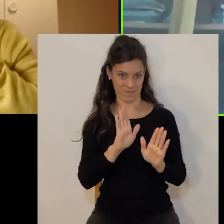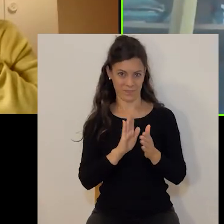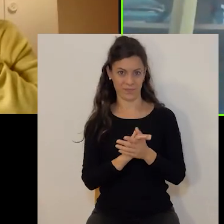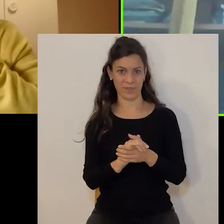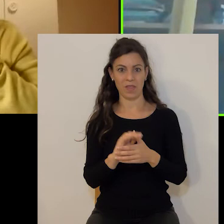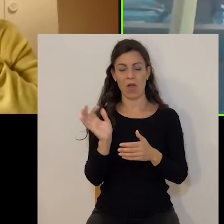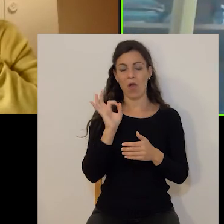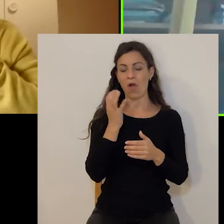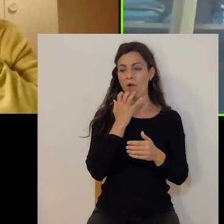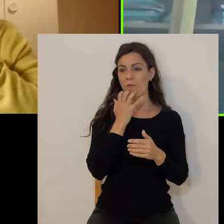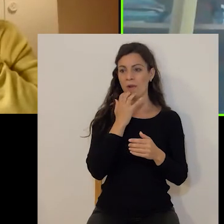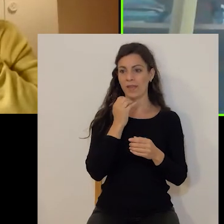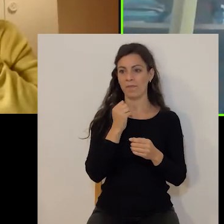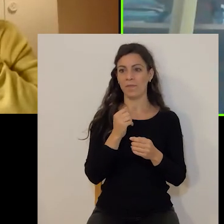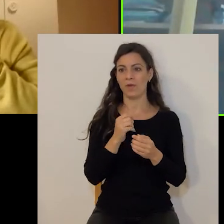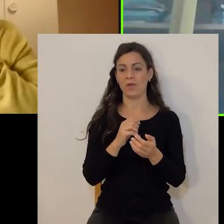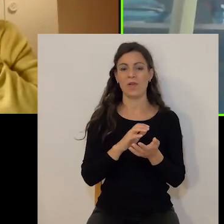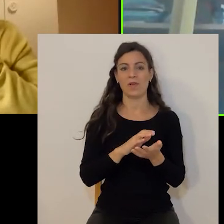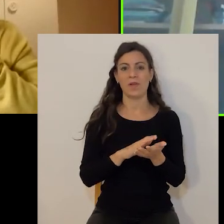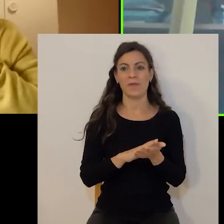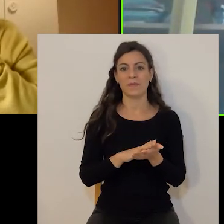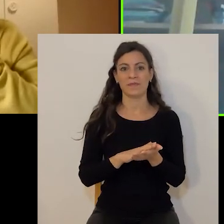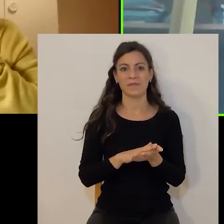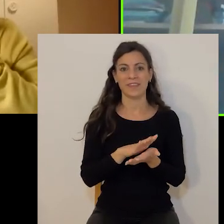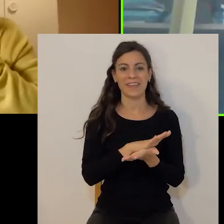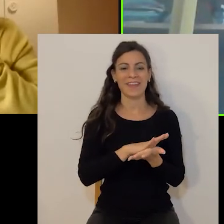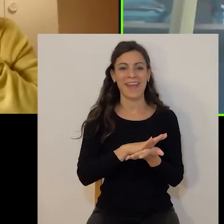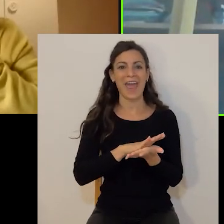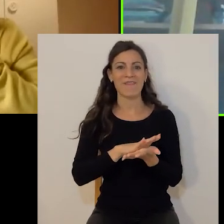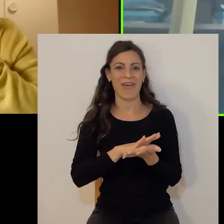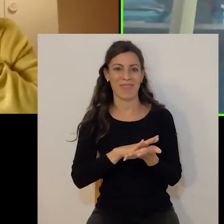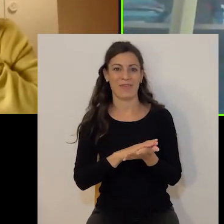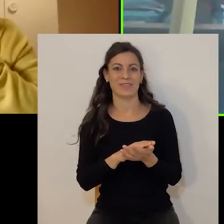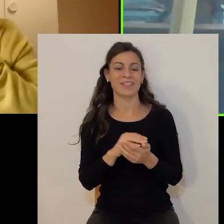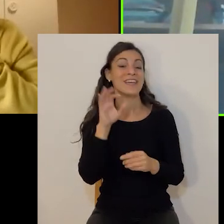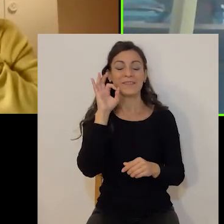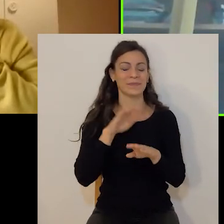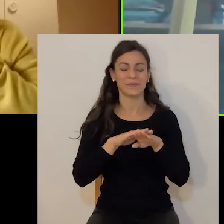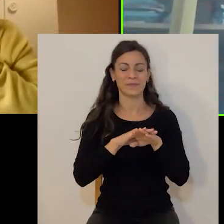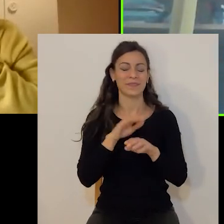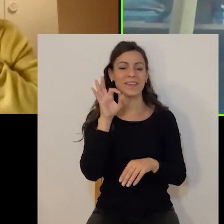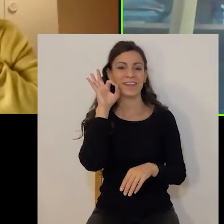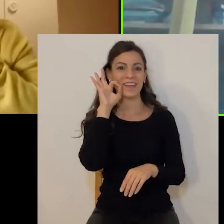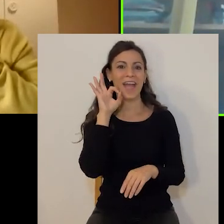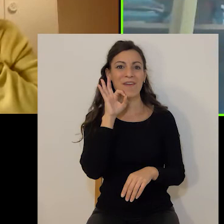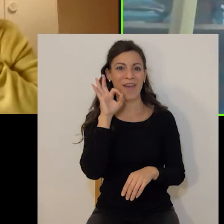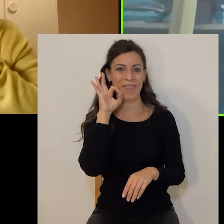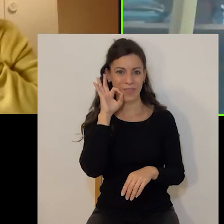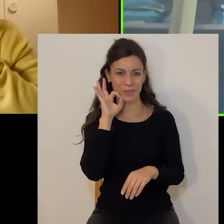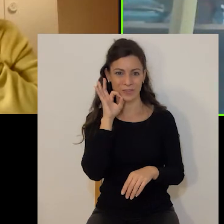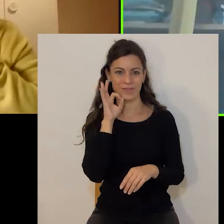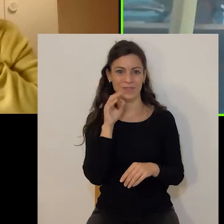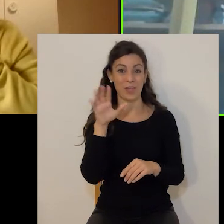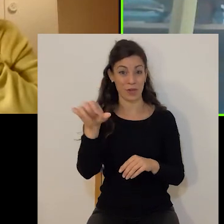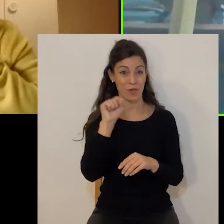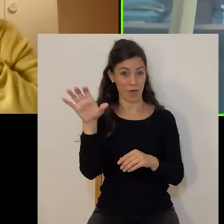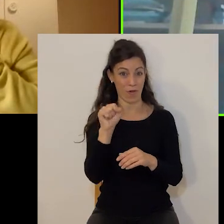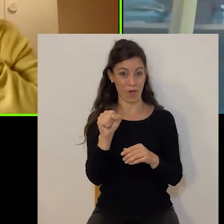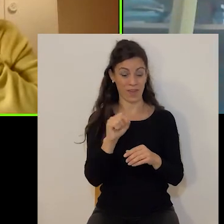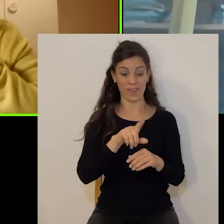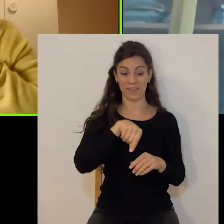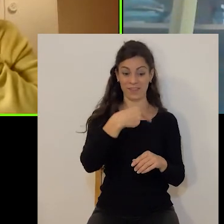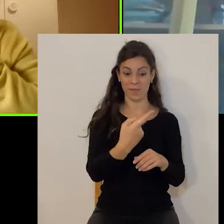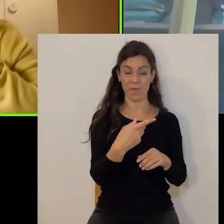Cógeme garbanzos, por ejemplo. Cógeme todos los garbanzos que puedas. Y tú coges un